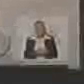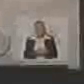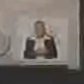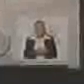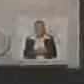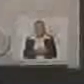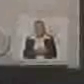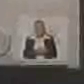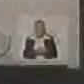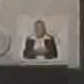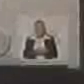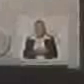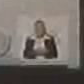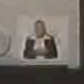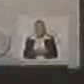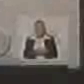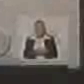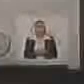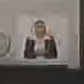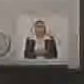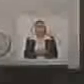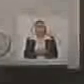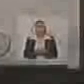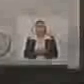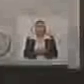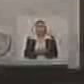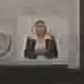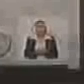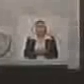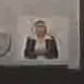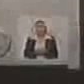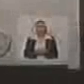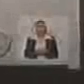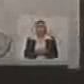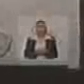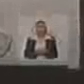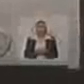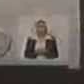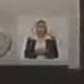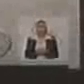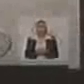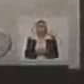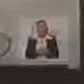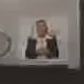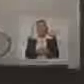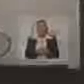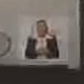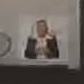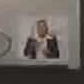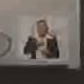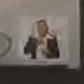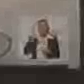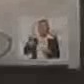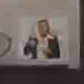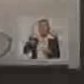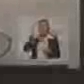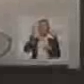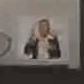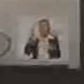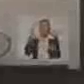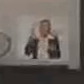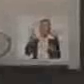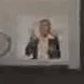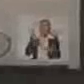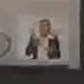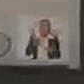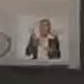que nos afecta a todos los humanos. El comentario viene porque nosotros, los vecinos de